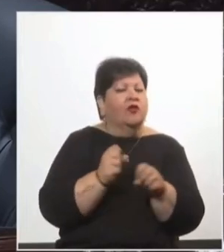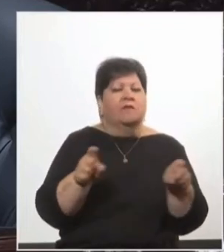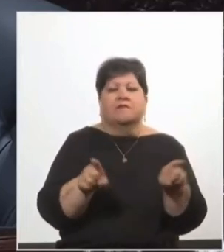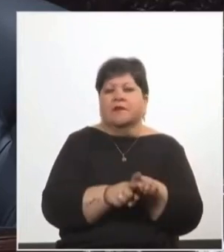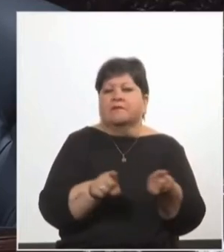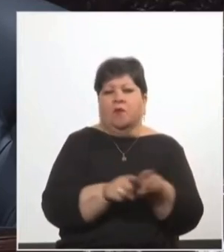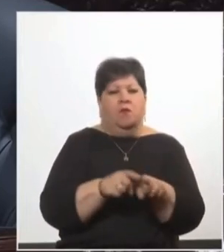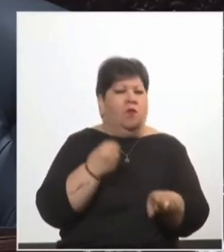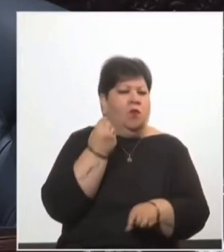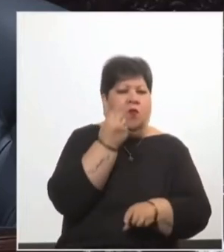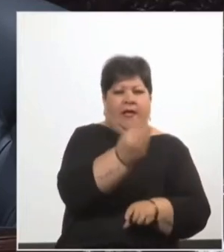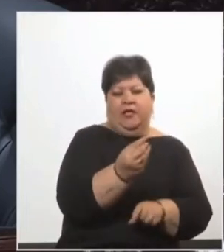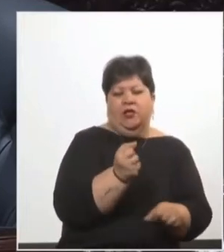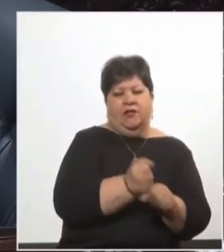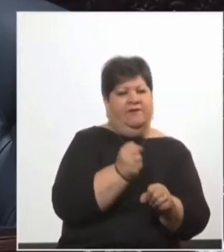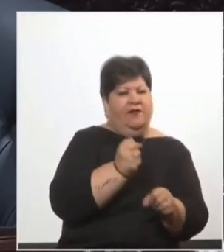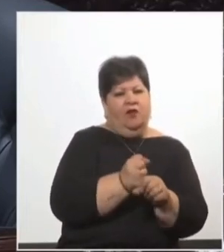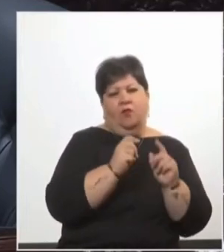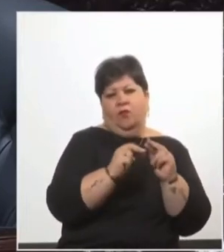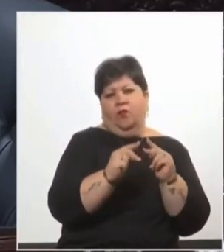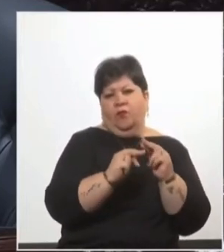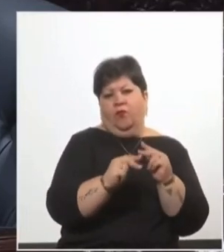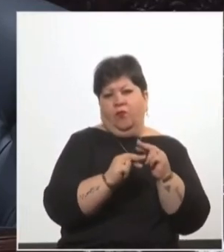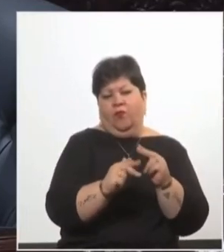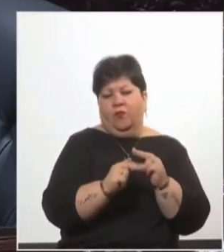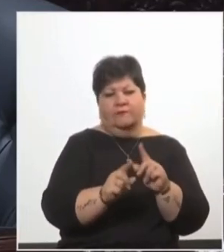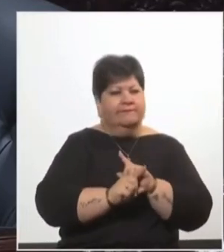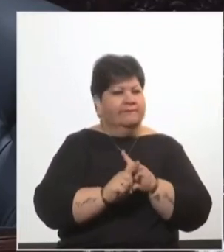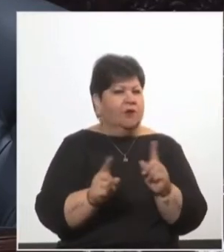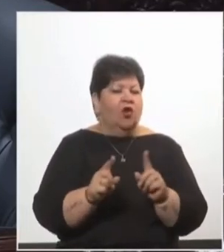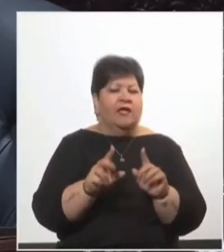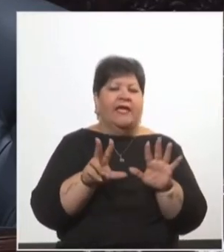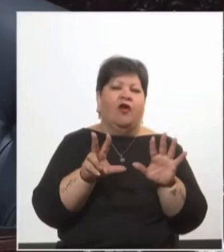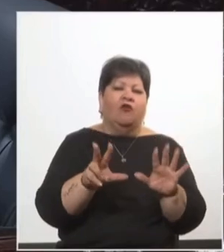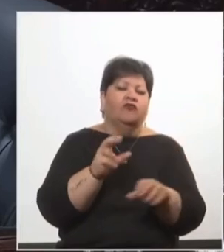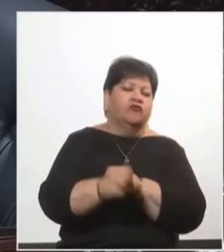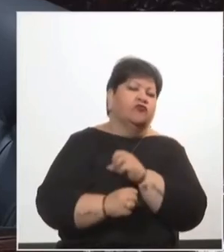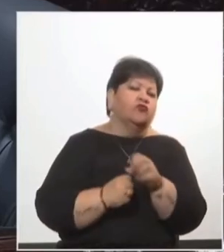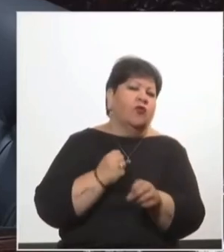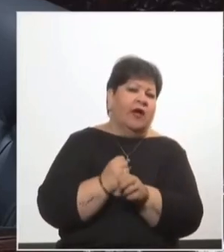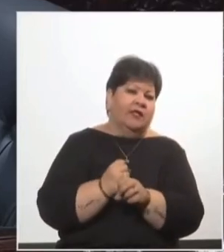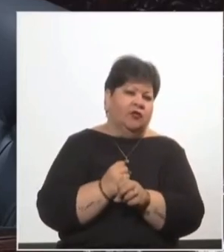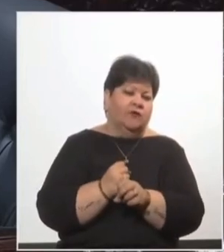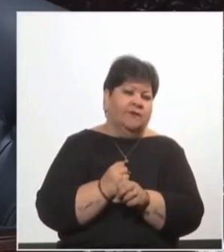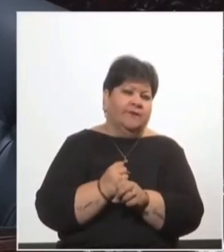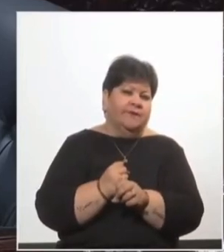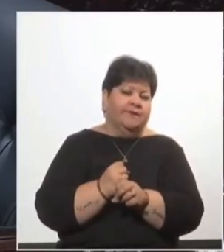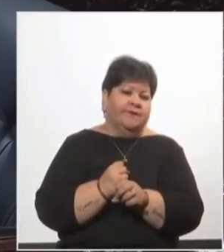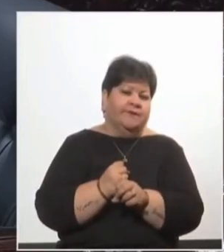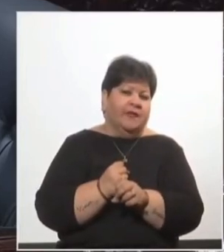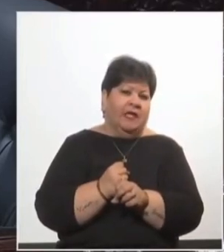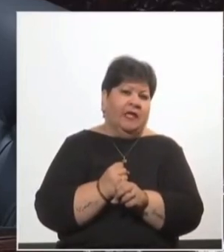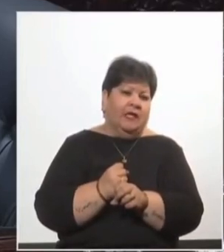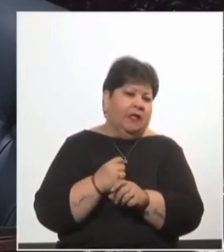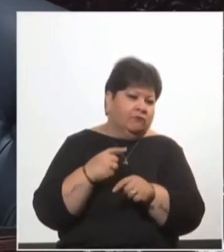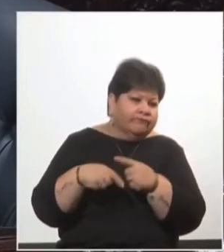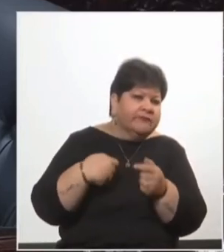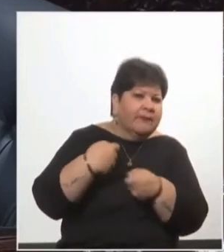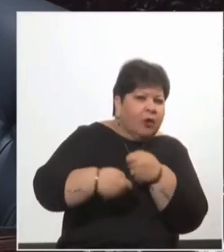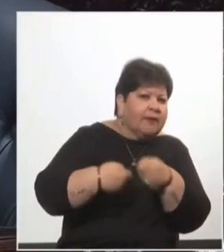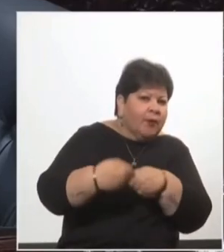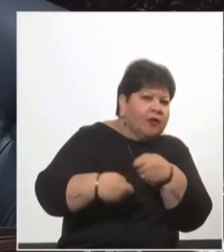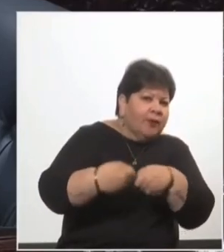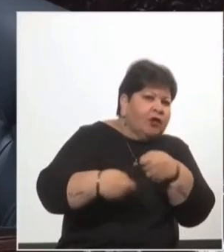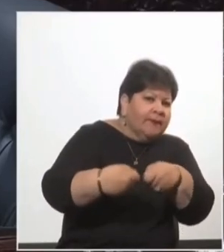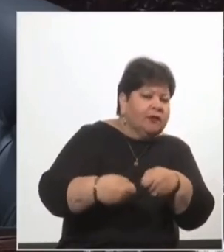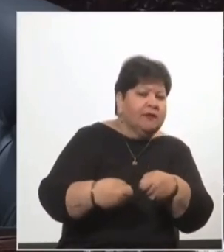de trabajo y que coticen 8 años de los últimos 10. No es factible. En el